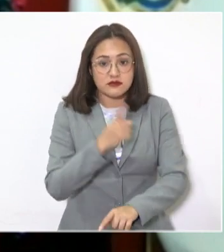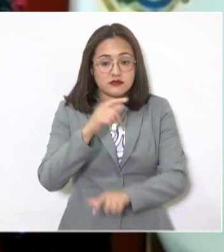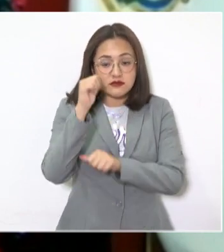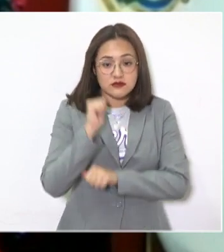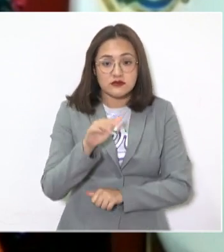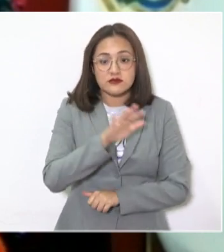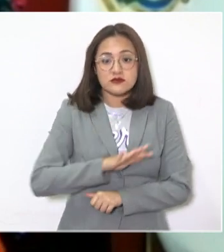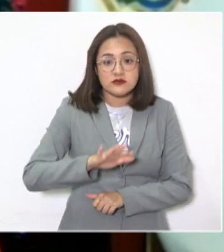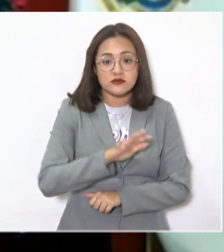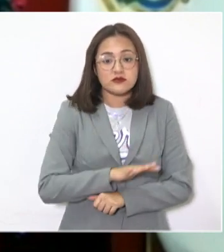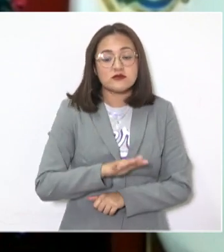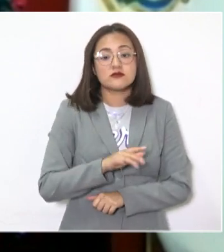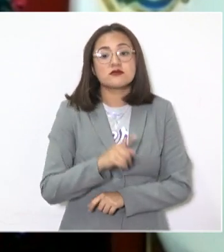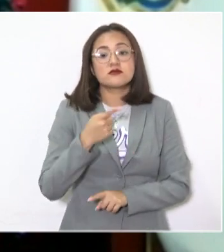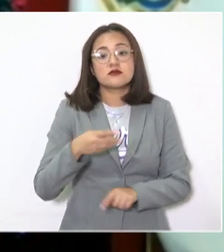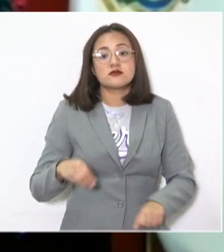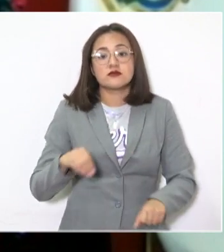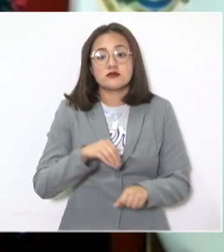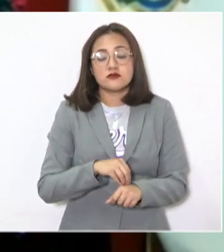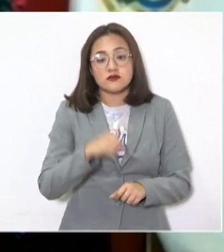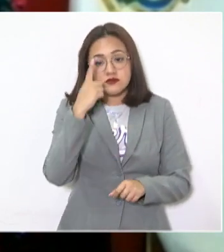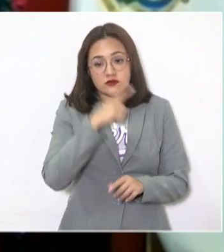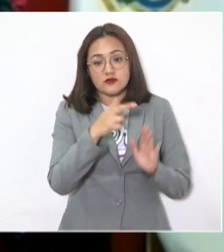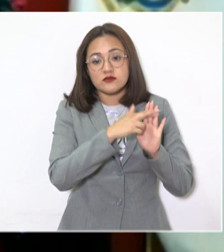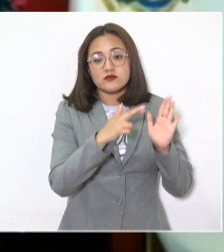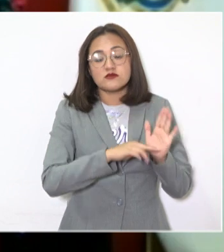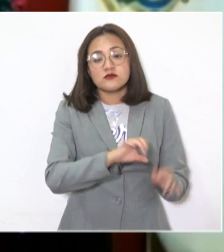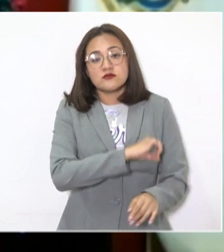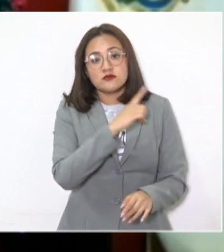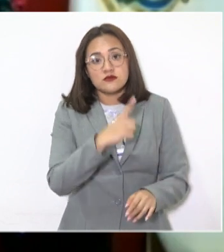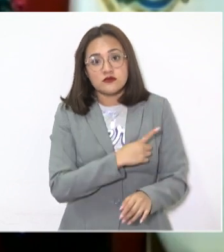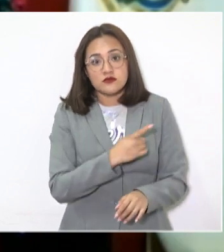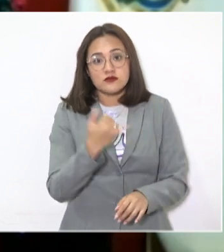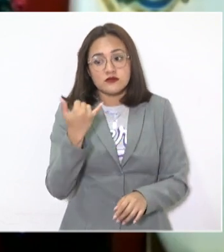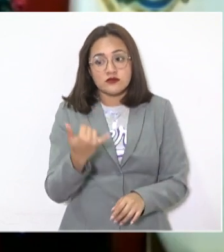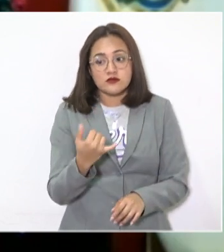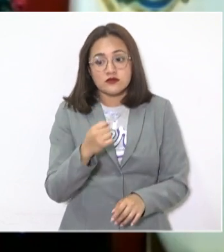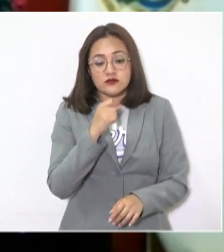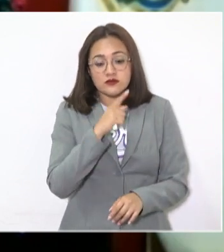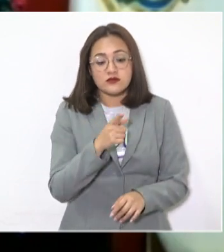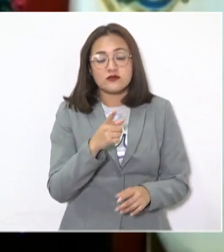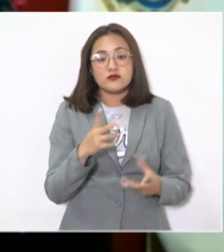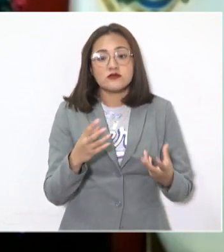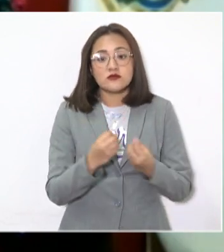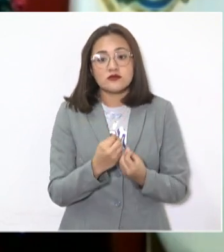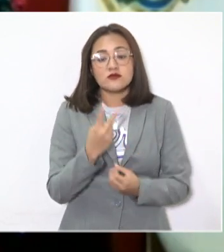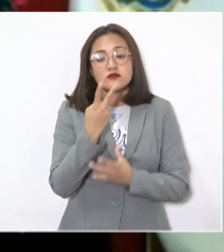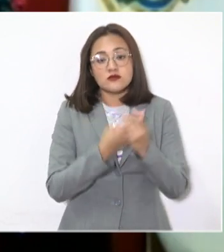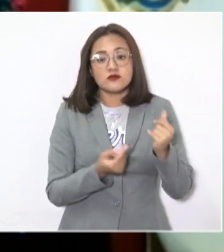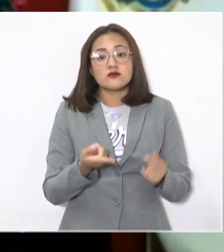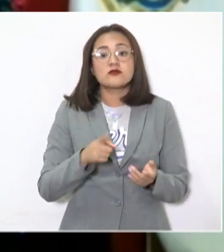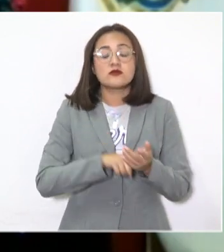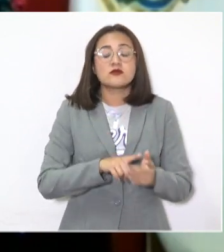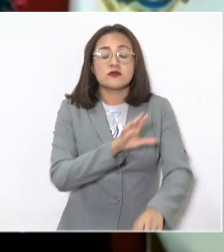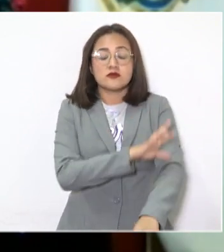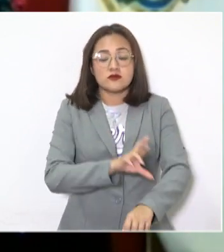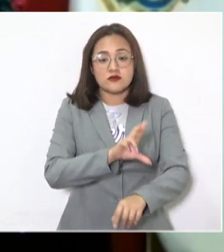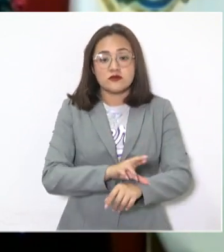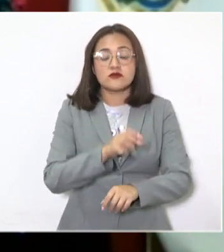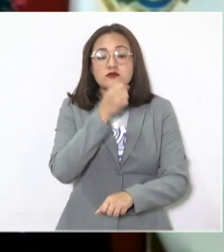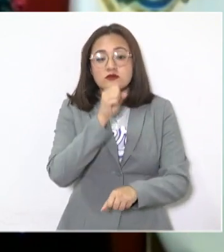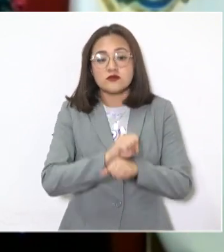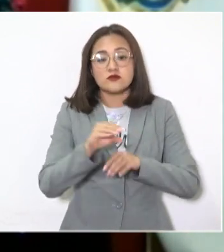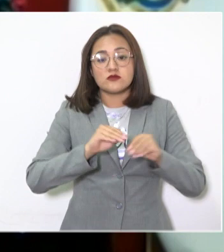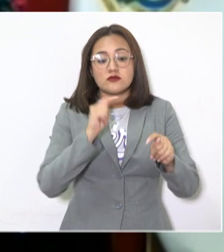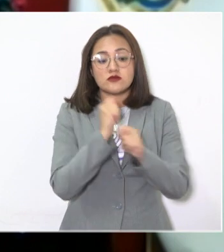autoridades locales en la implementación de protocolos sanitarios en 2 eventos masivos. Sobre los operativos que coordina la Secretaría